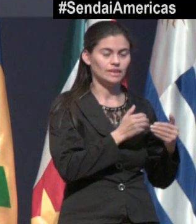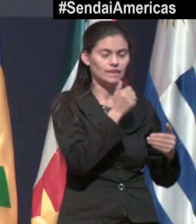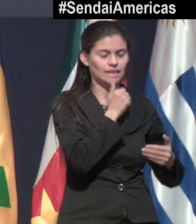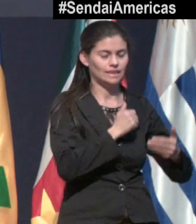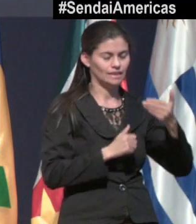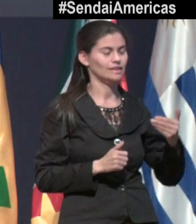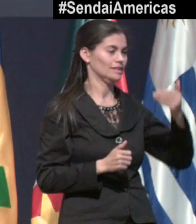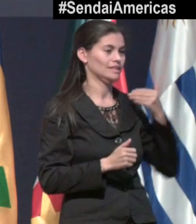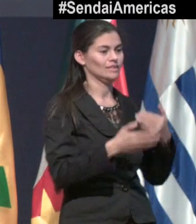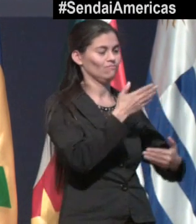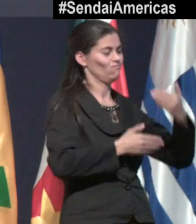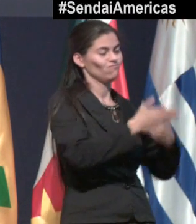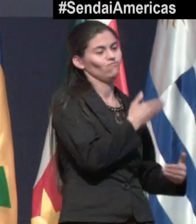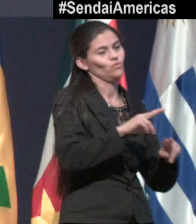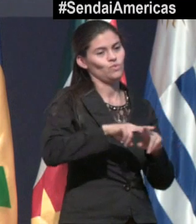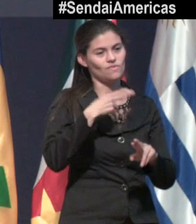décadas.